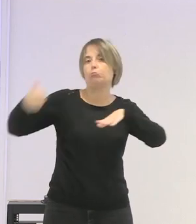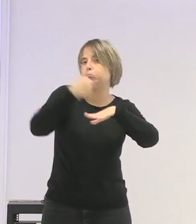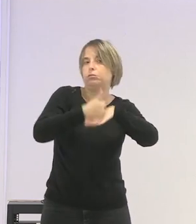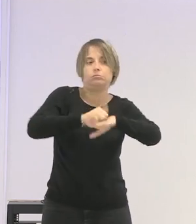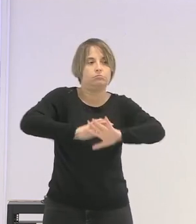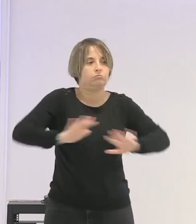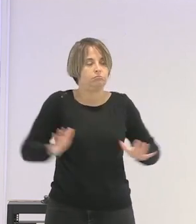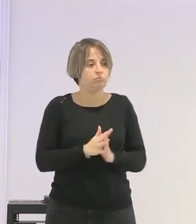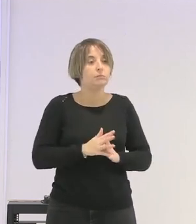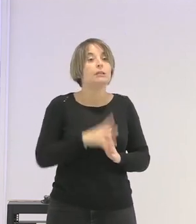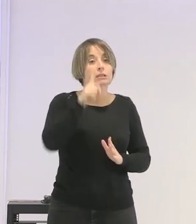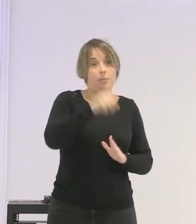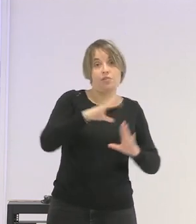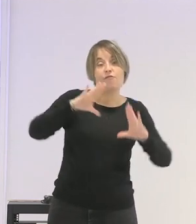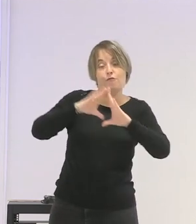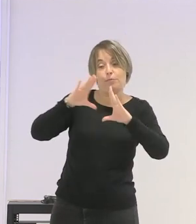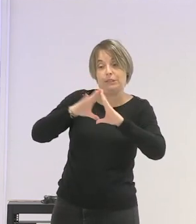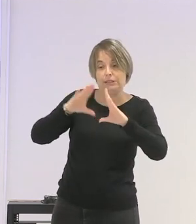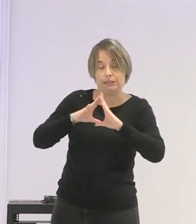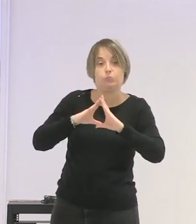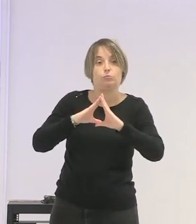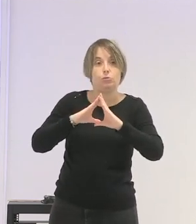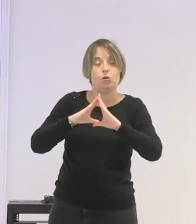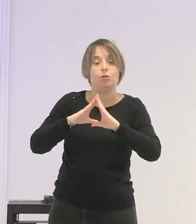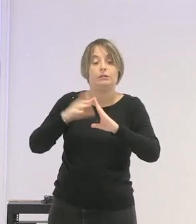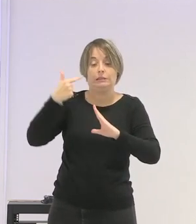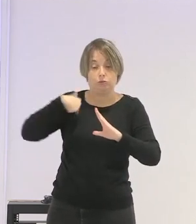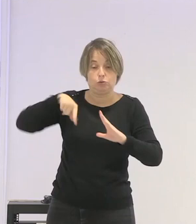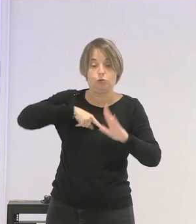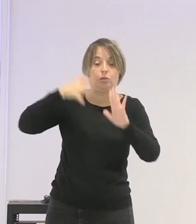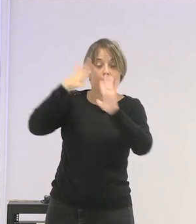bueno, desde el feminismo también, pues teóricamente muchas veces se ha explicado, ¿no?